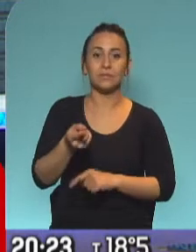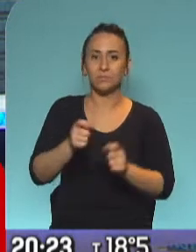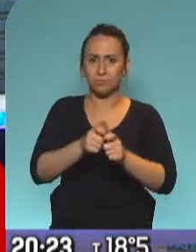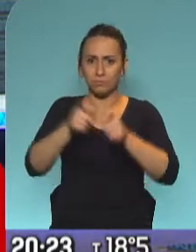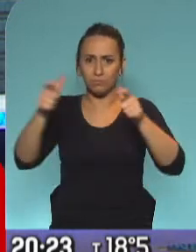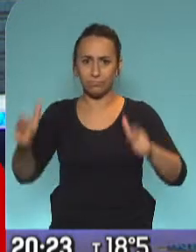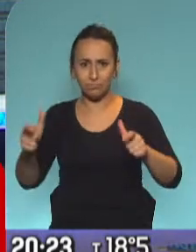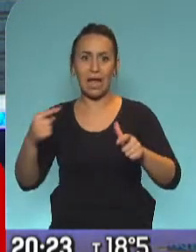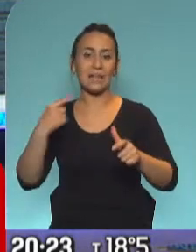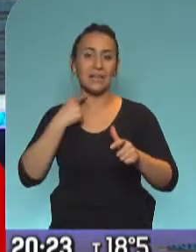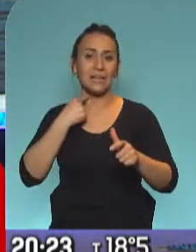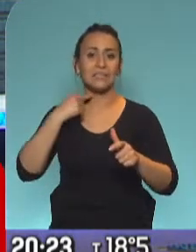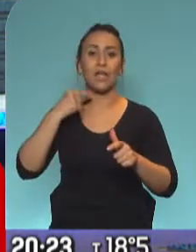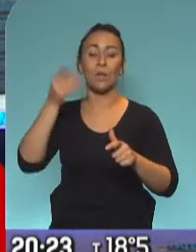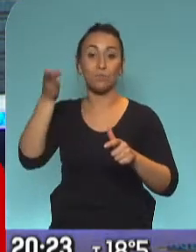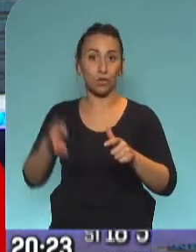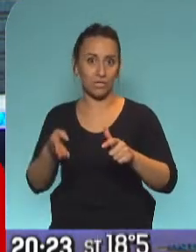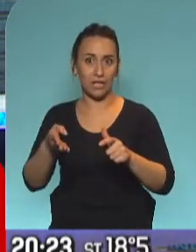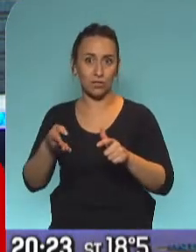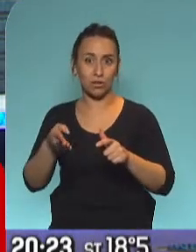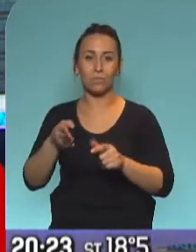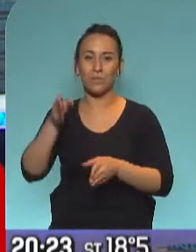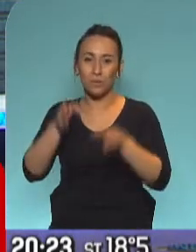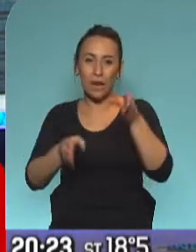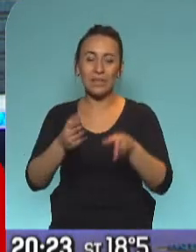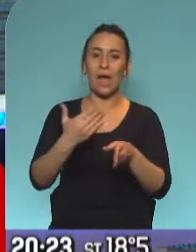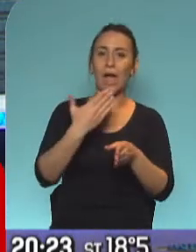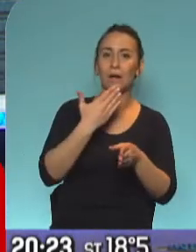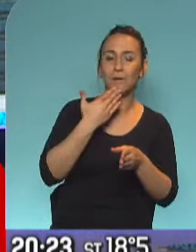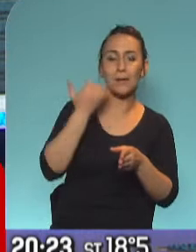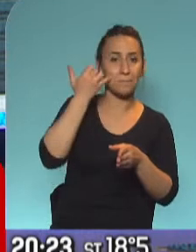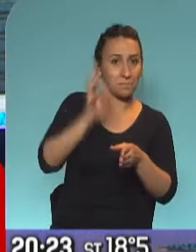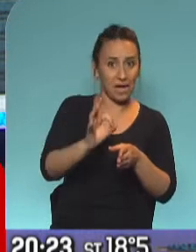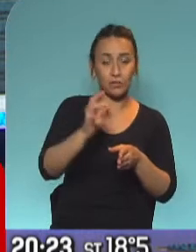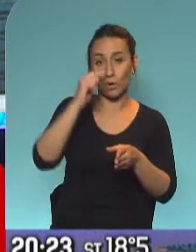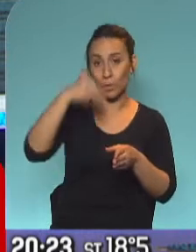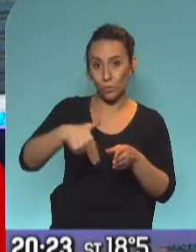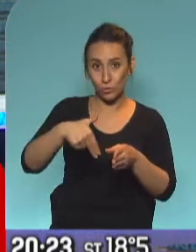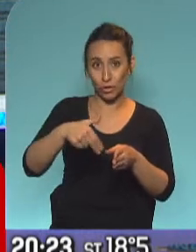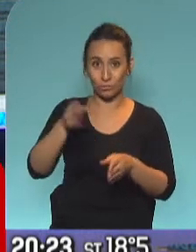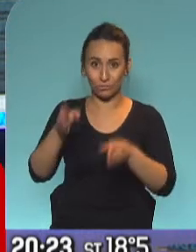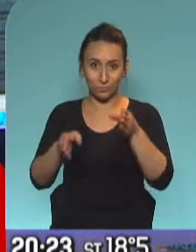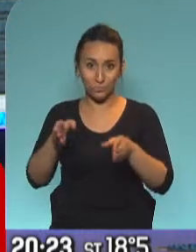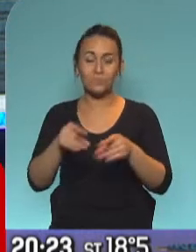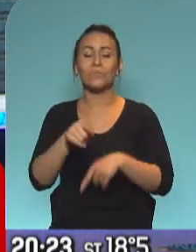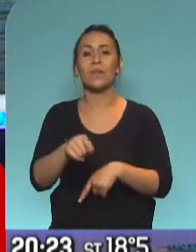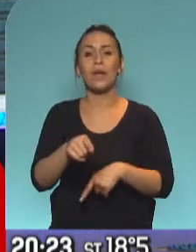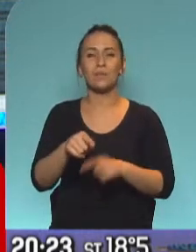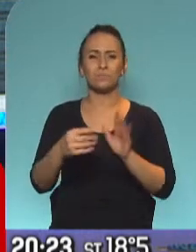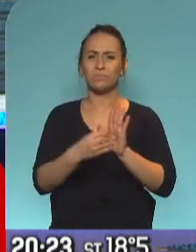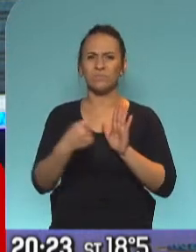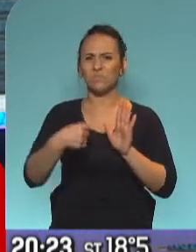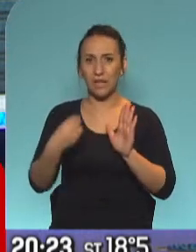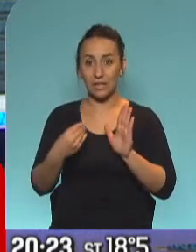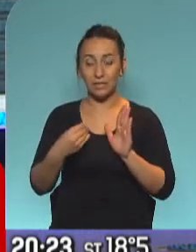13% para abril mayo y junio estamos hablando del segundo trimestre que te quiero decir con este dato que hay más